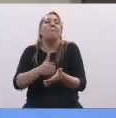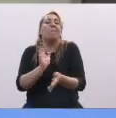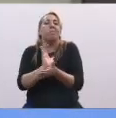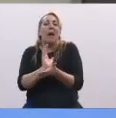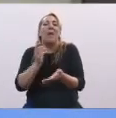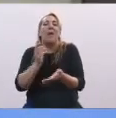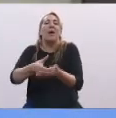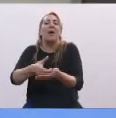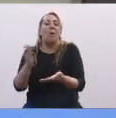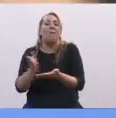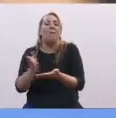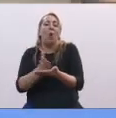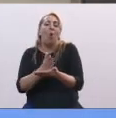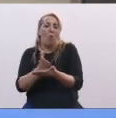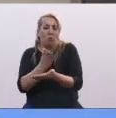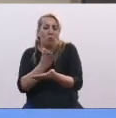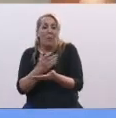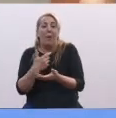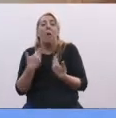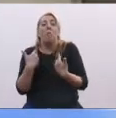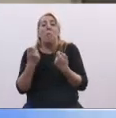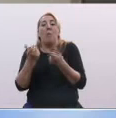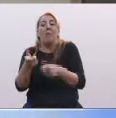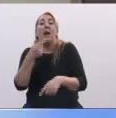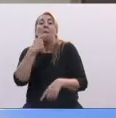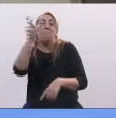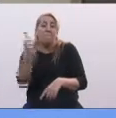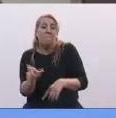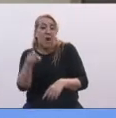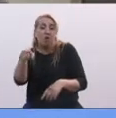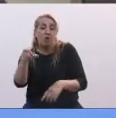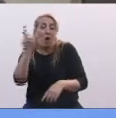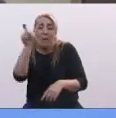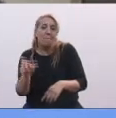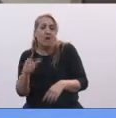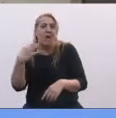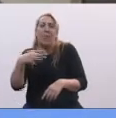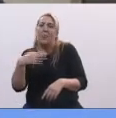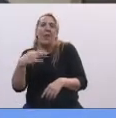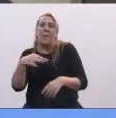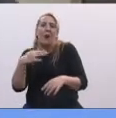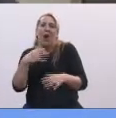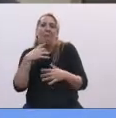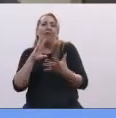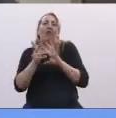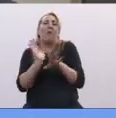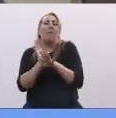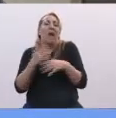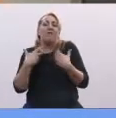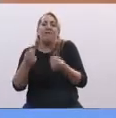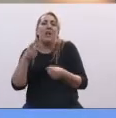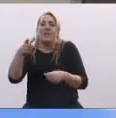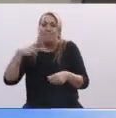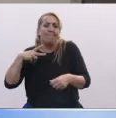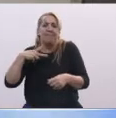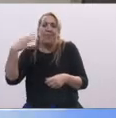productivas. Le damos la posibilidad que ese señor que tenía que hacer el esfuerzo, que sí tenía que hacer, y coincido que el que más tiene tiene que hacer el